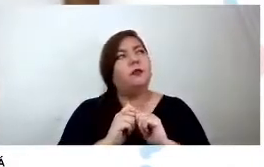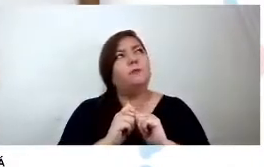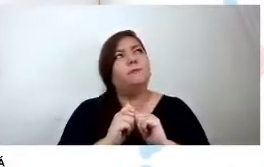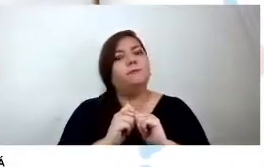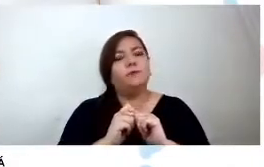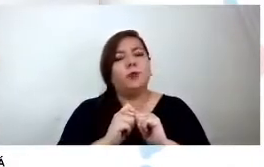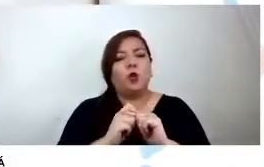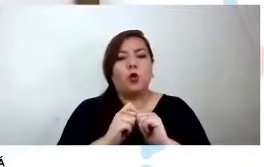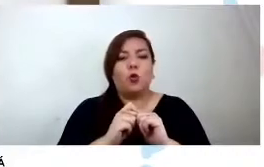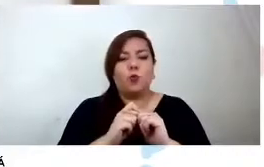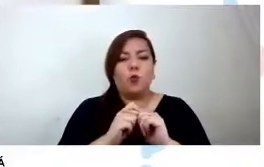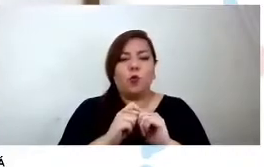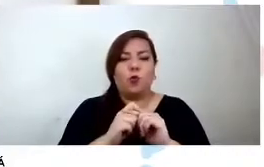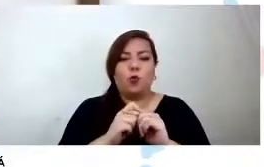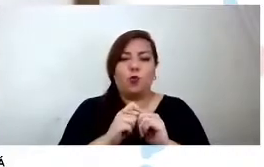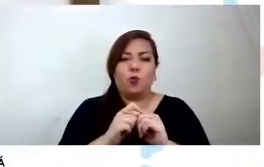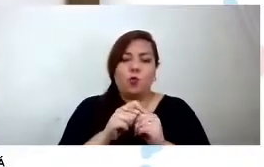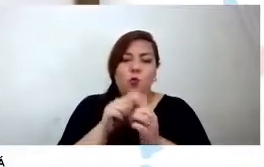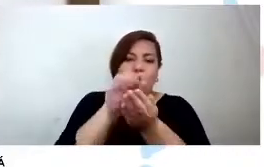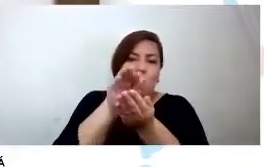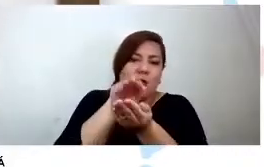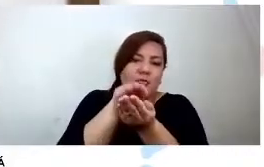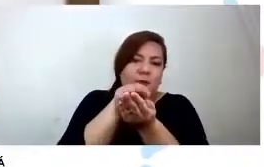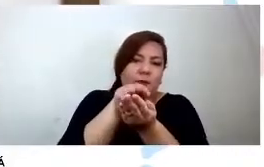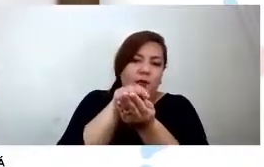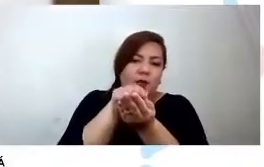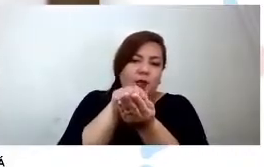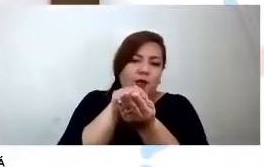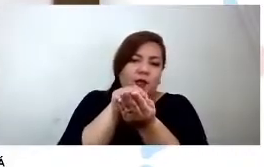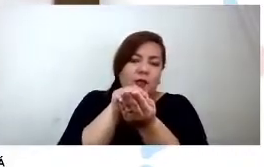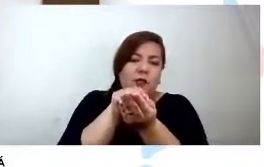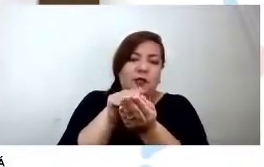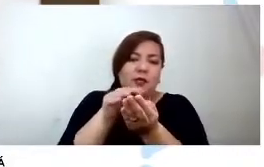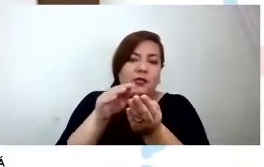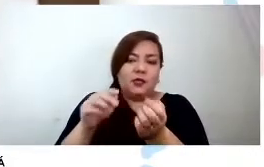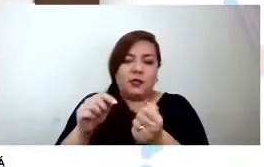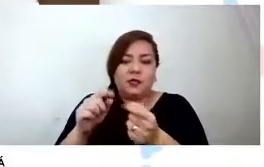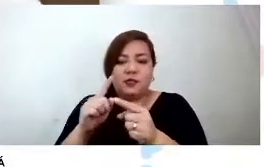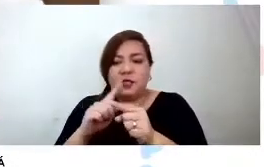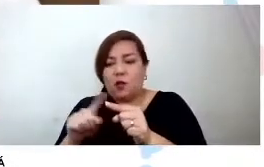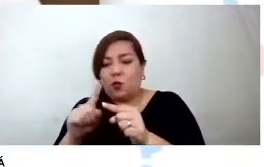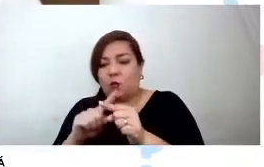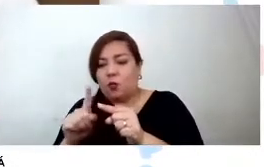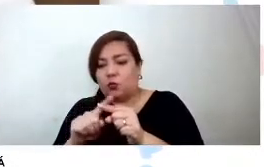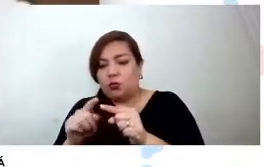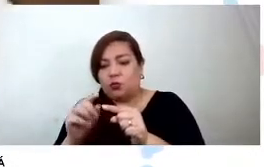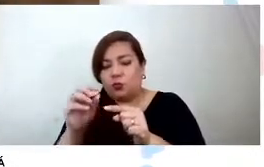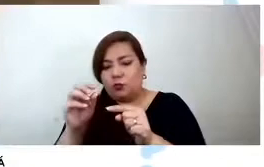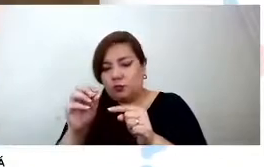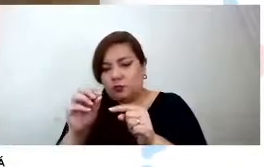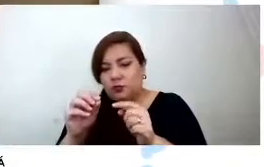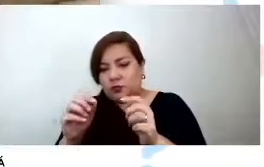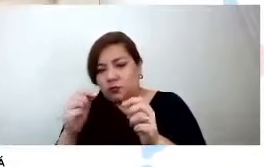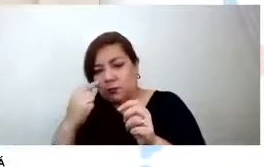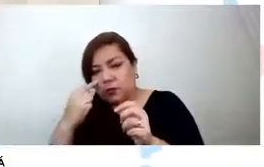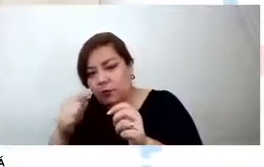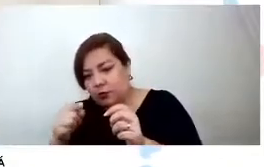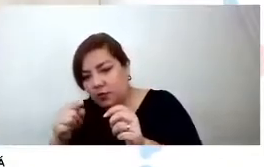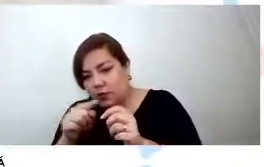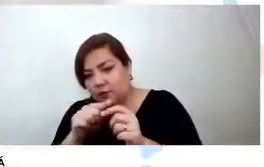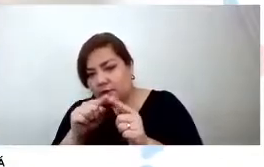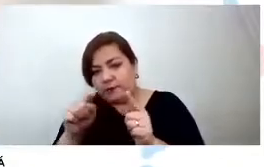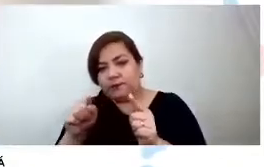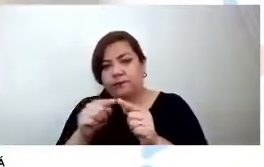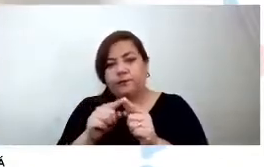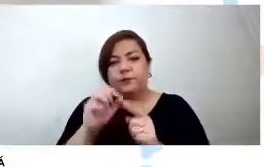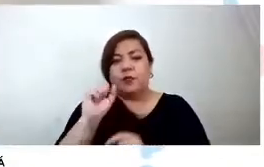una tapita que sella la cámara de estos otros especímenes. Si lo puedes apuntar acá, Pato. De